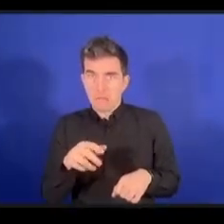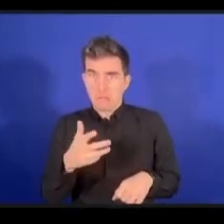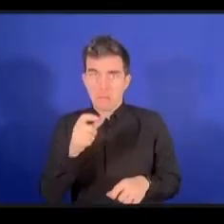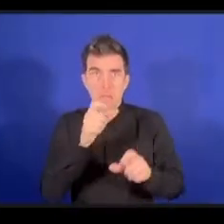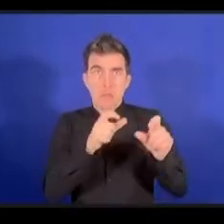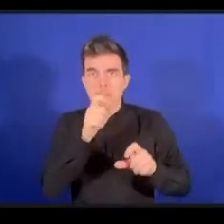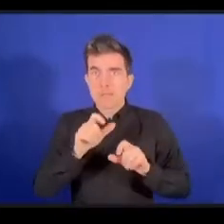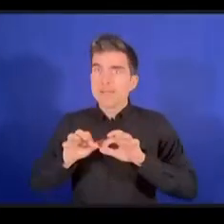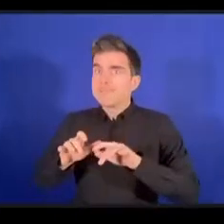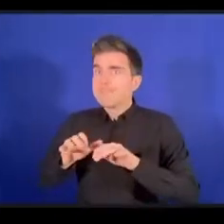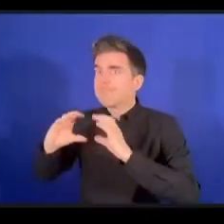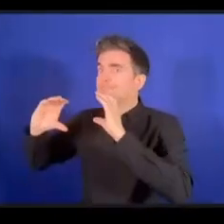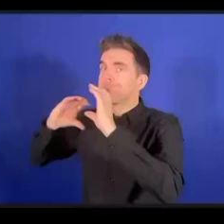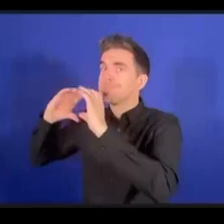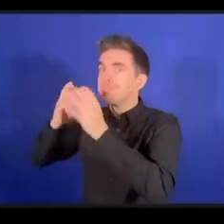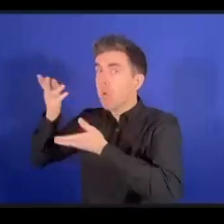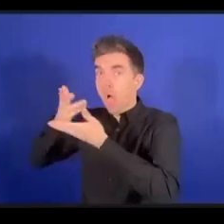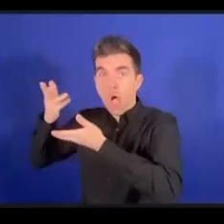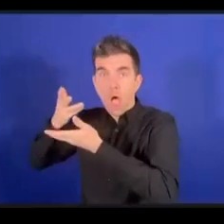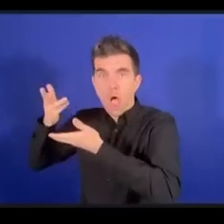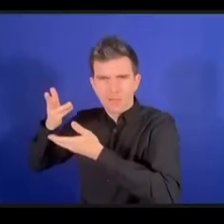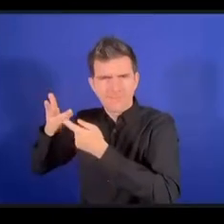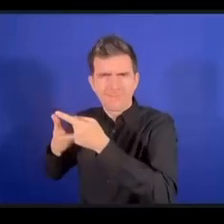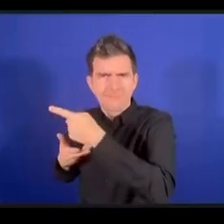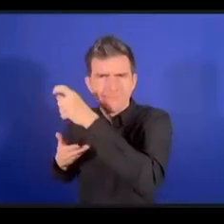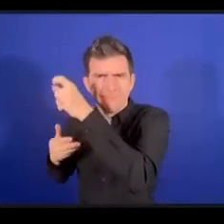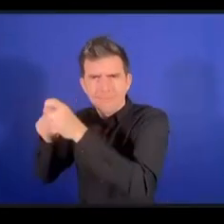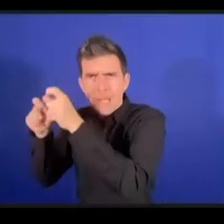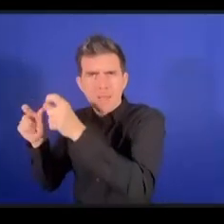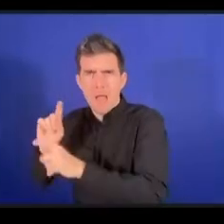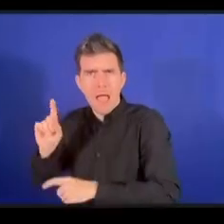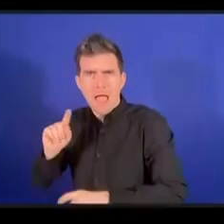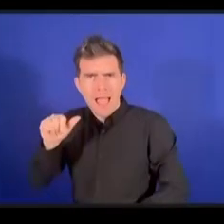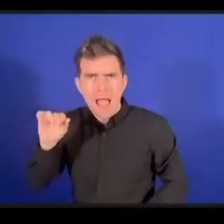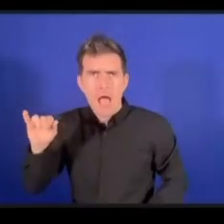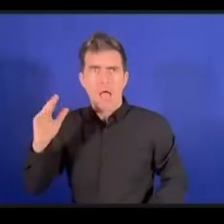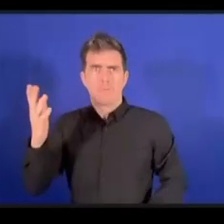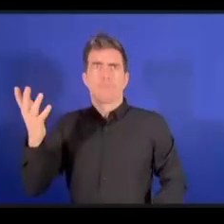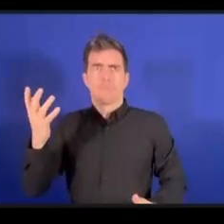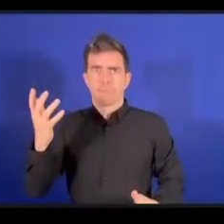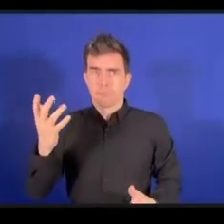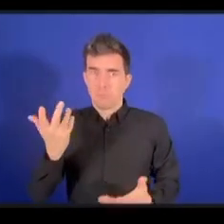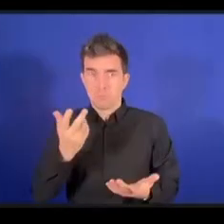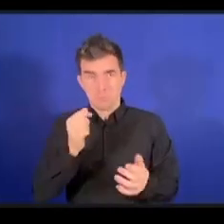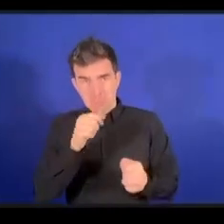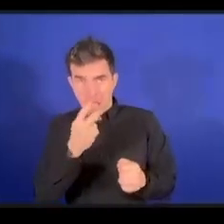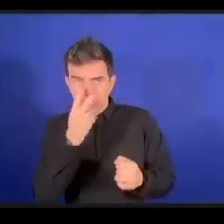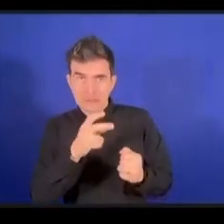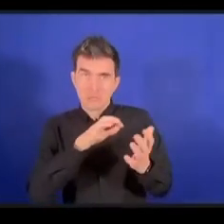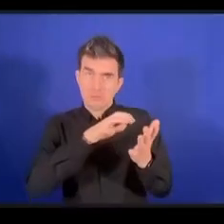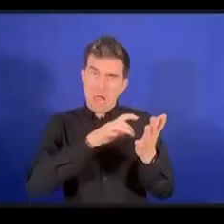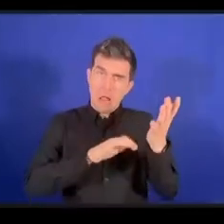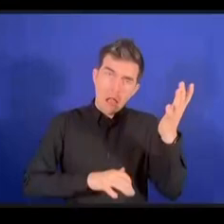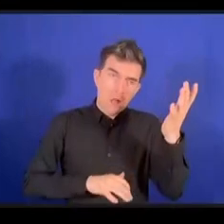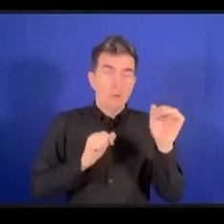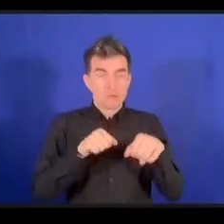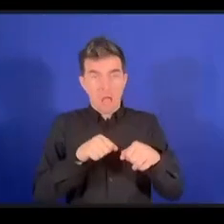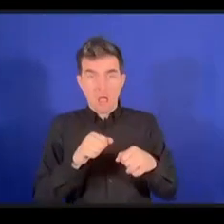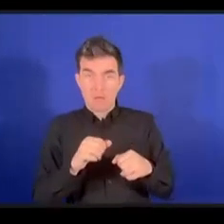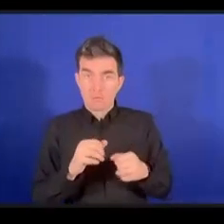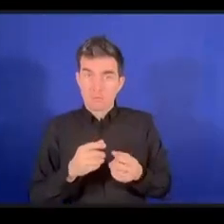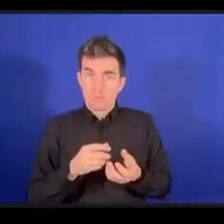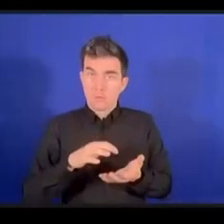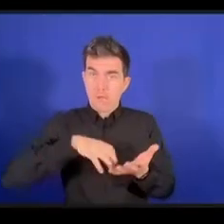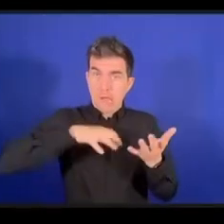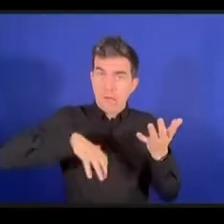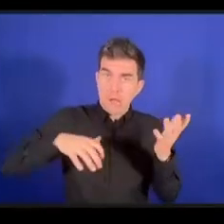bueno la Inteligencia artificial es un campo mucho mucho más amplio incluso las redes neurales el Deep learning y todas estas